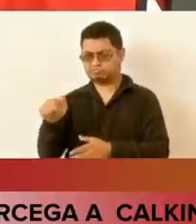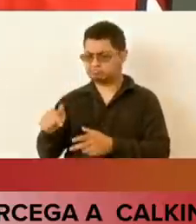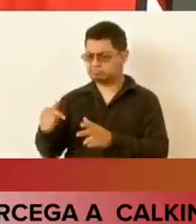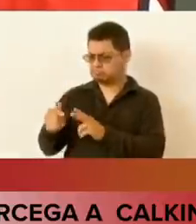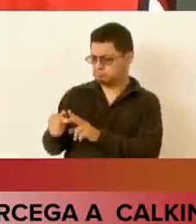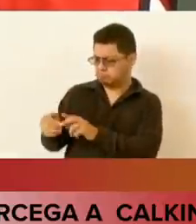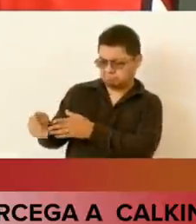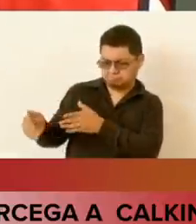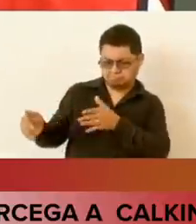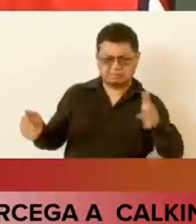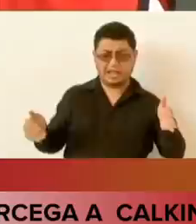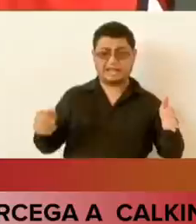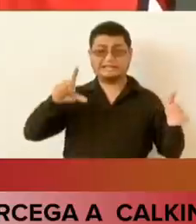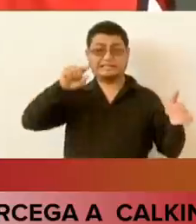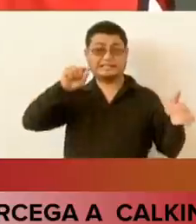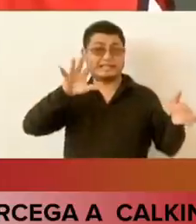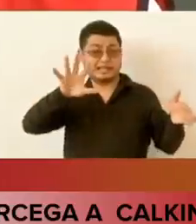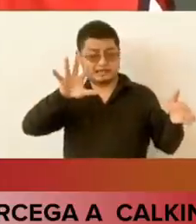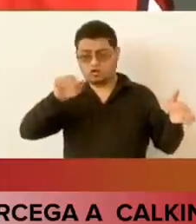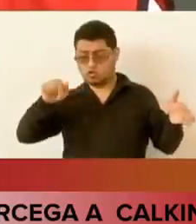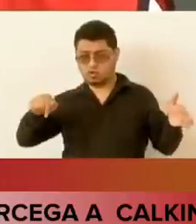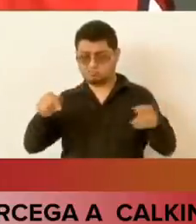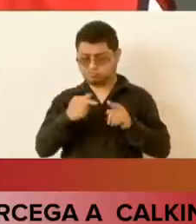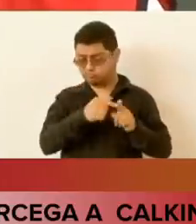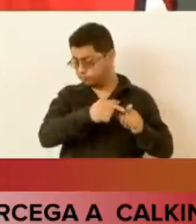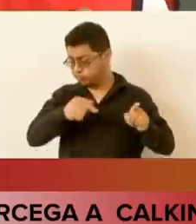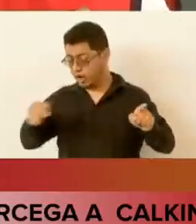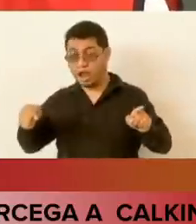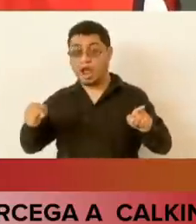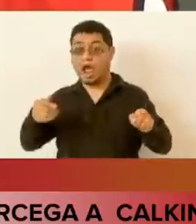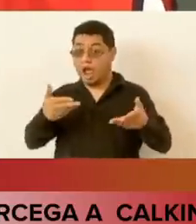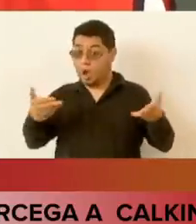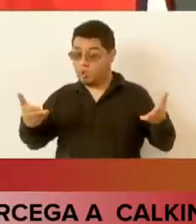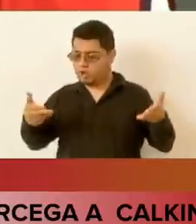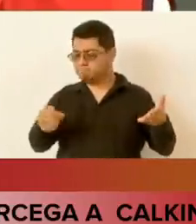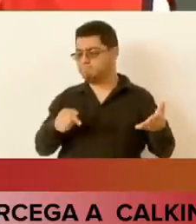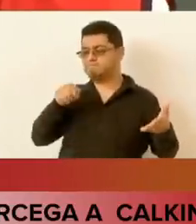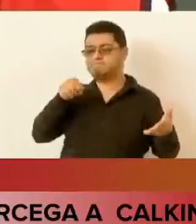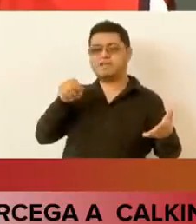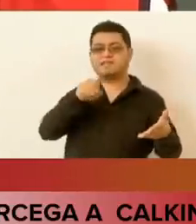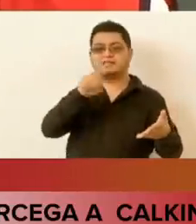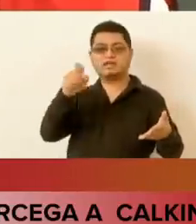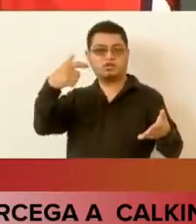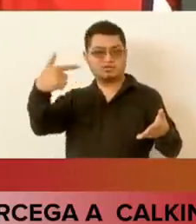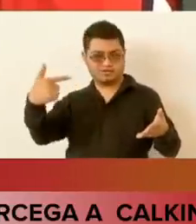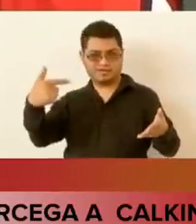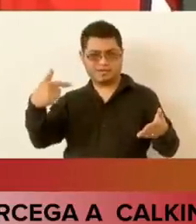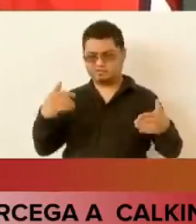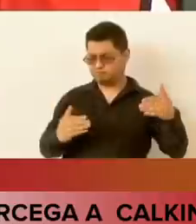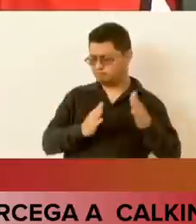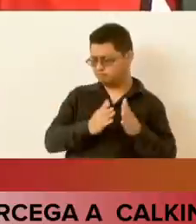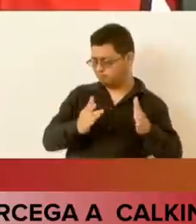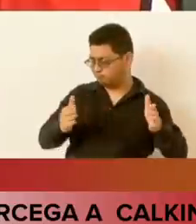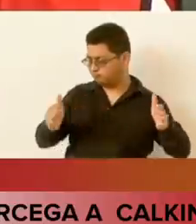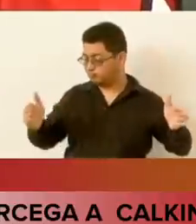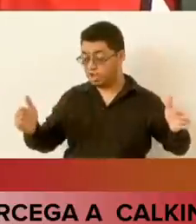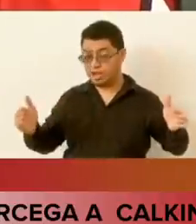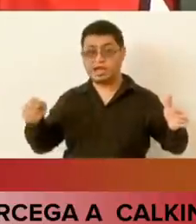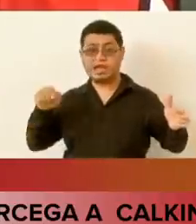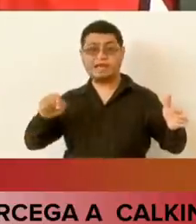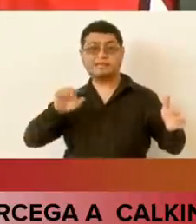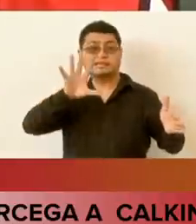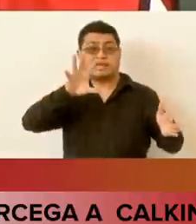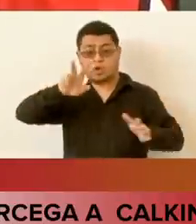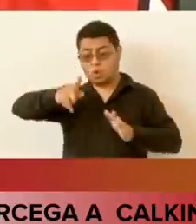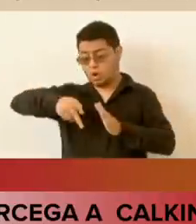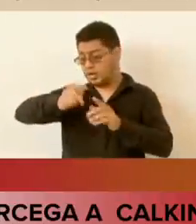75 kilómetros, hoy tenemos 107 kilómetros. El desmantelamiento de la vía del FIT, teníamos 5 kilómetros,